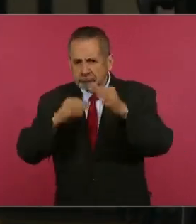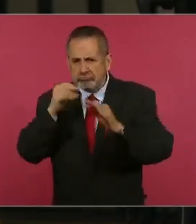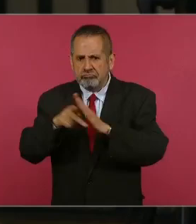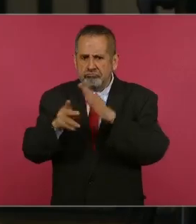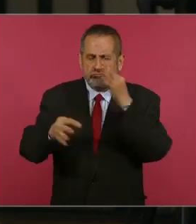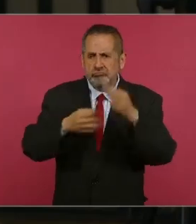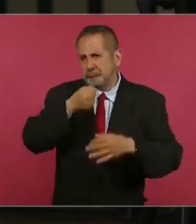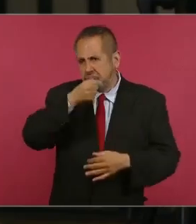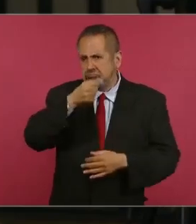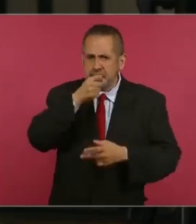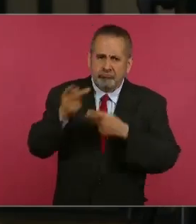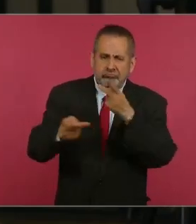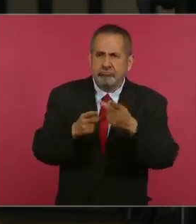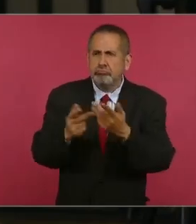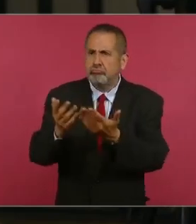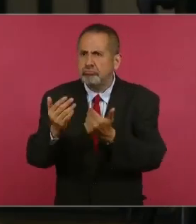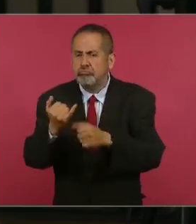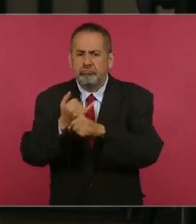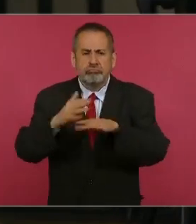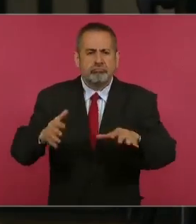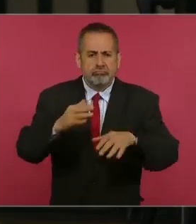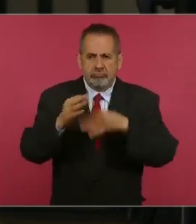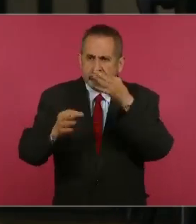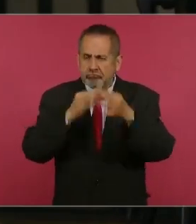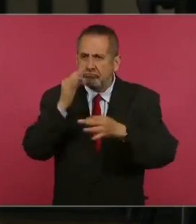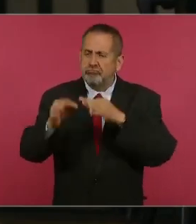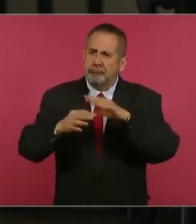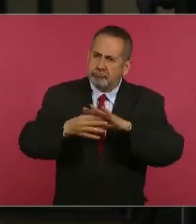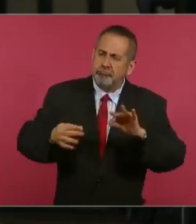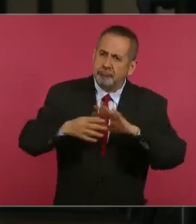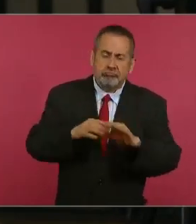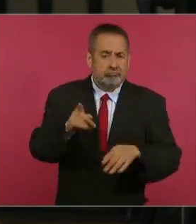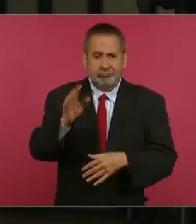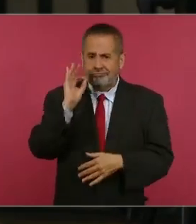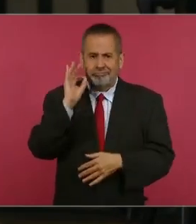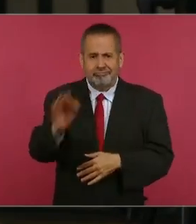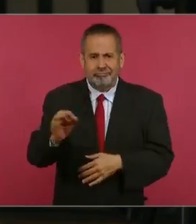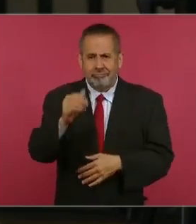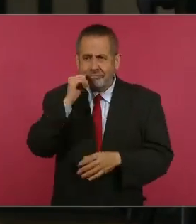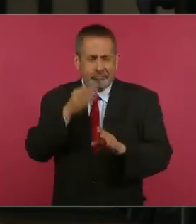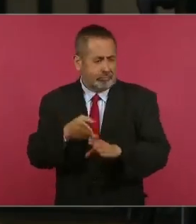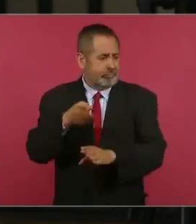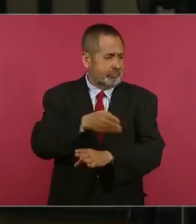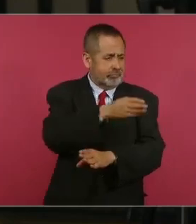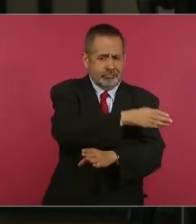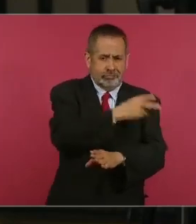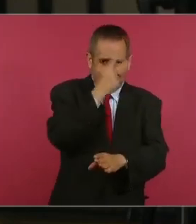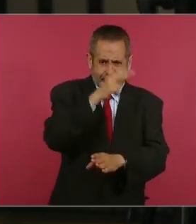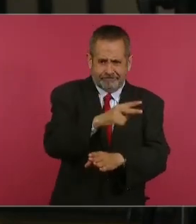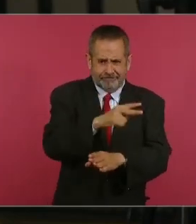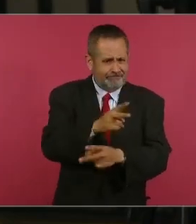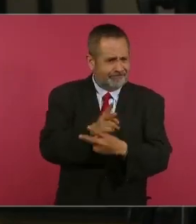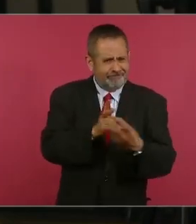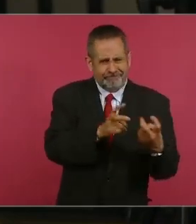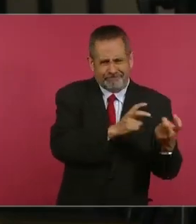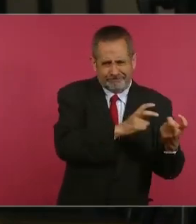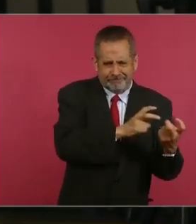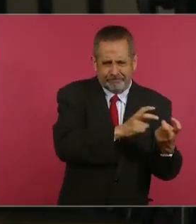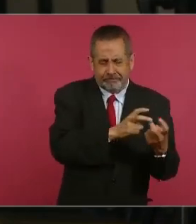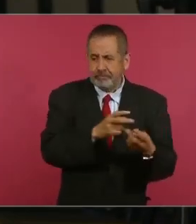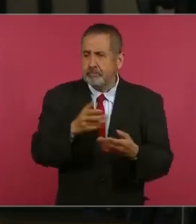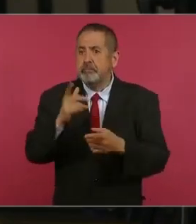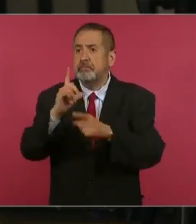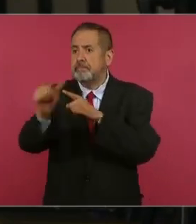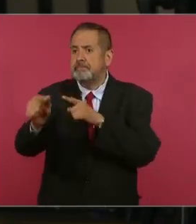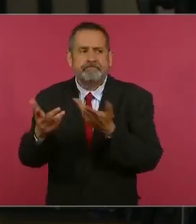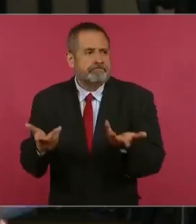a los reporteros nos ha instruido, nos ha informado de todo lo que le han hecho a México en los últimos años, señor. Sería esa